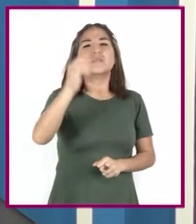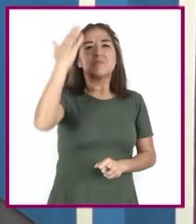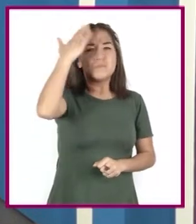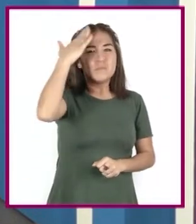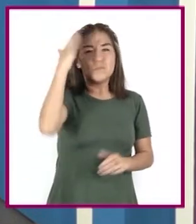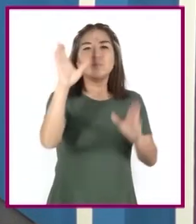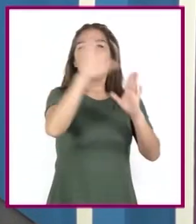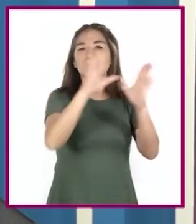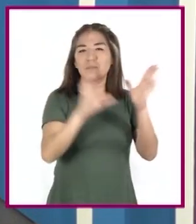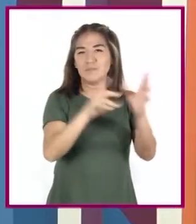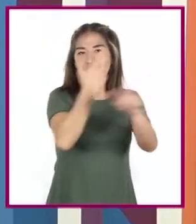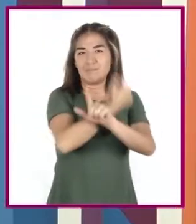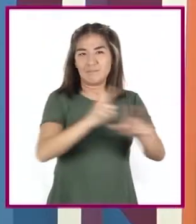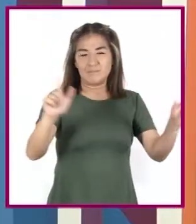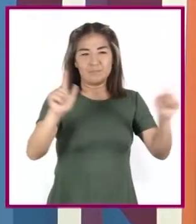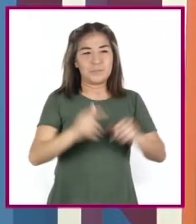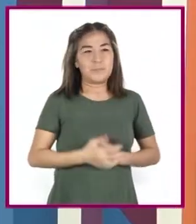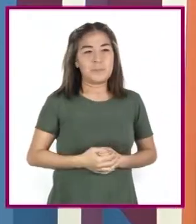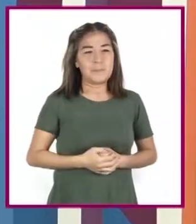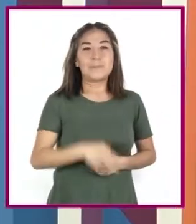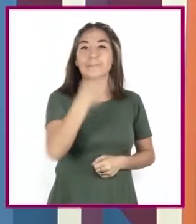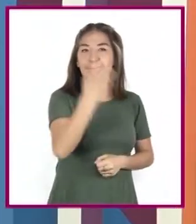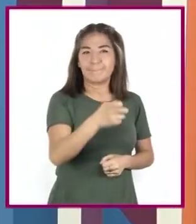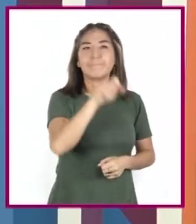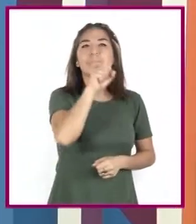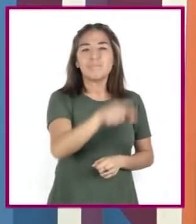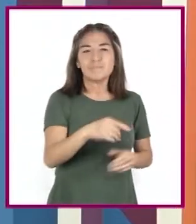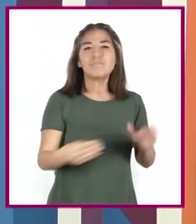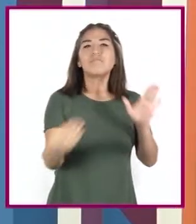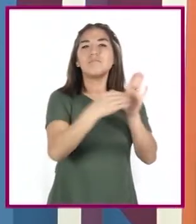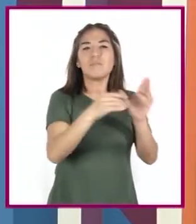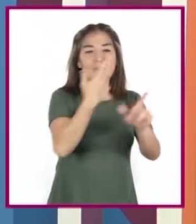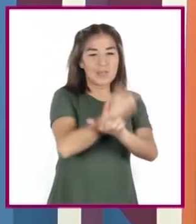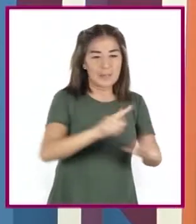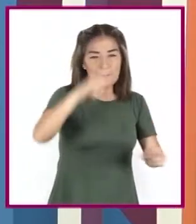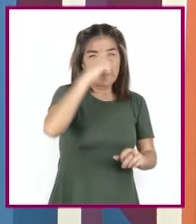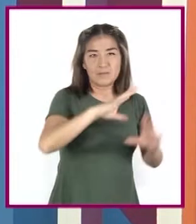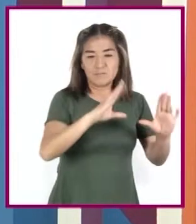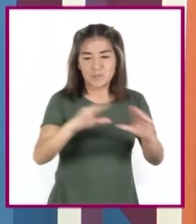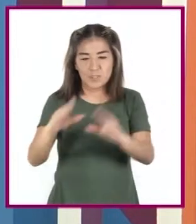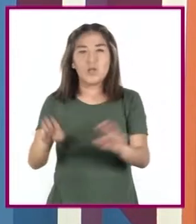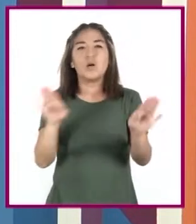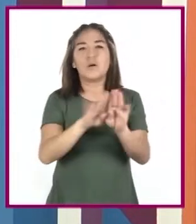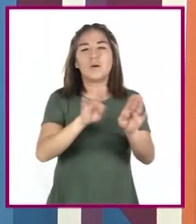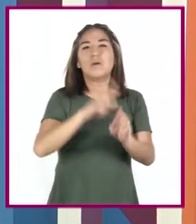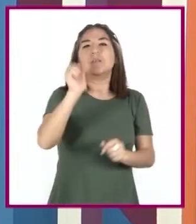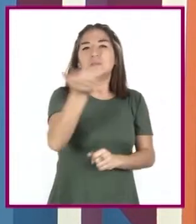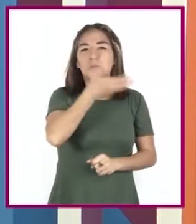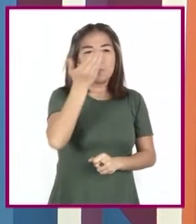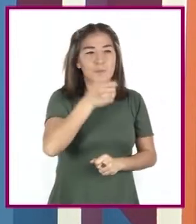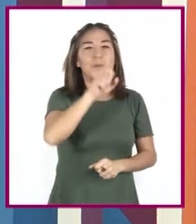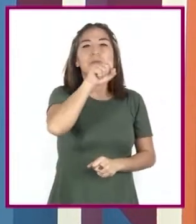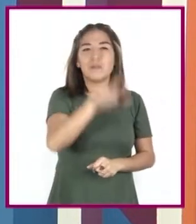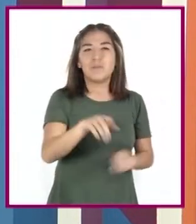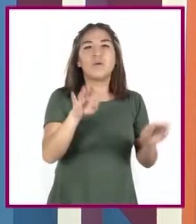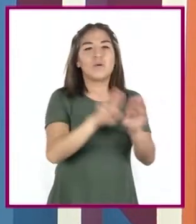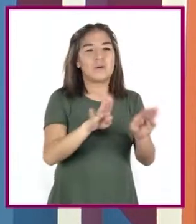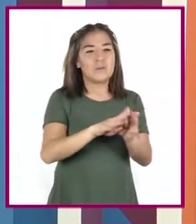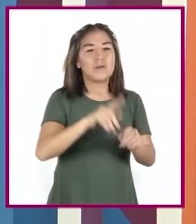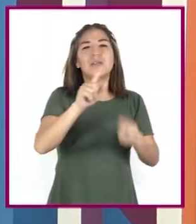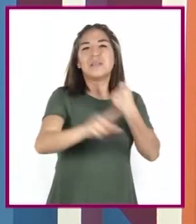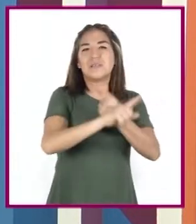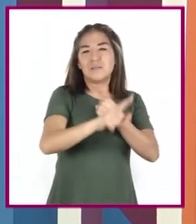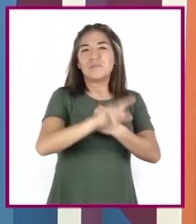la Constitución Liberal. En esta se estableció la libertad de enseñanza y de cultos. También contempló la desamortización de